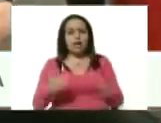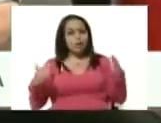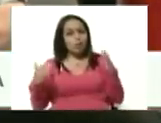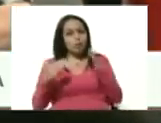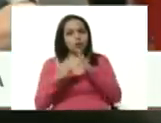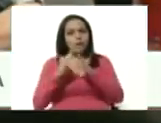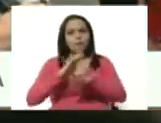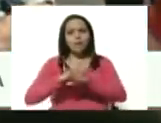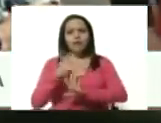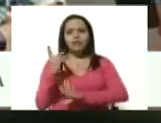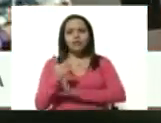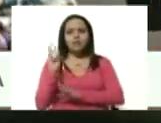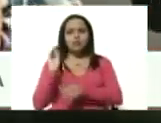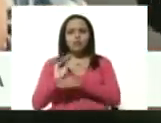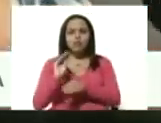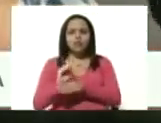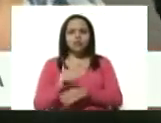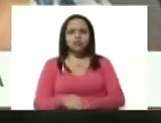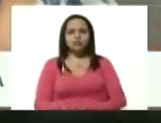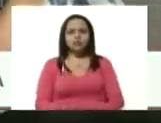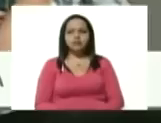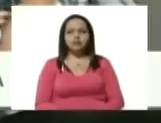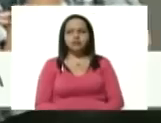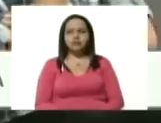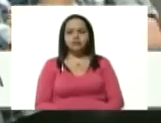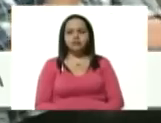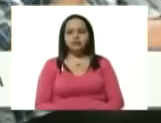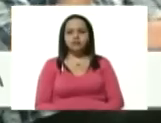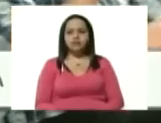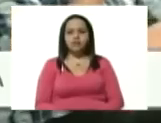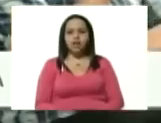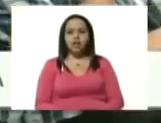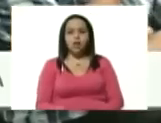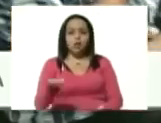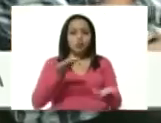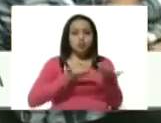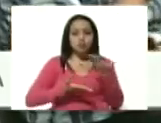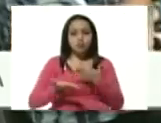porque tenemos que cuidarnos, ¿verdad? Entre cuidarnos.